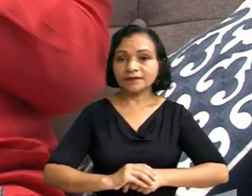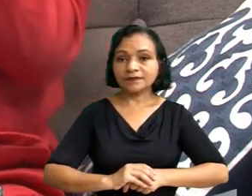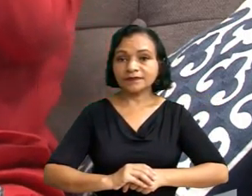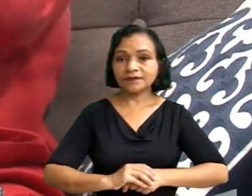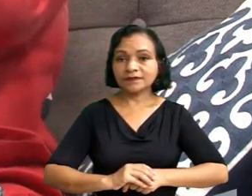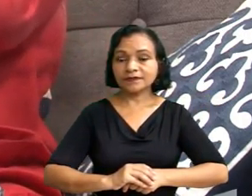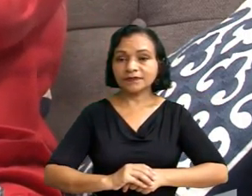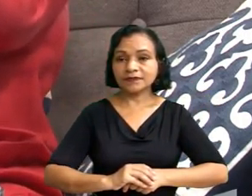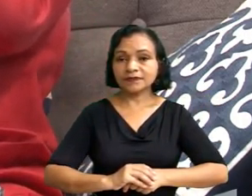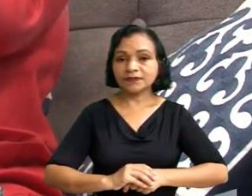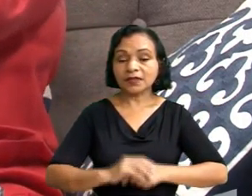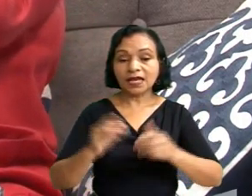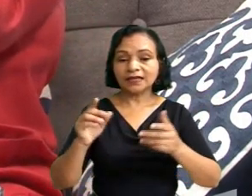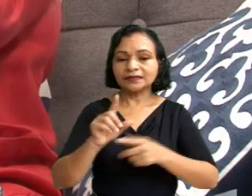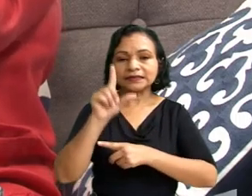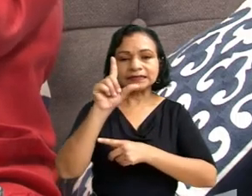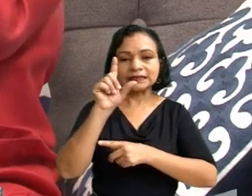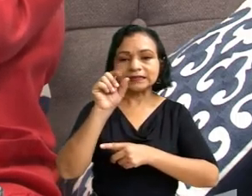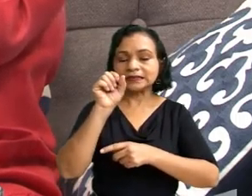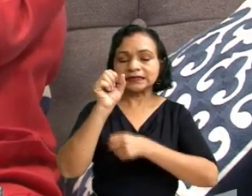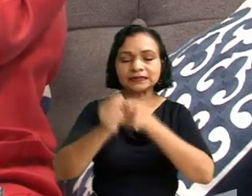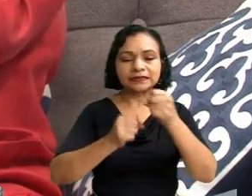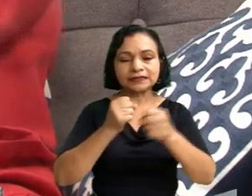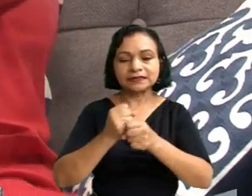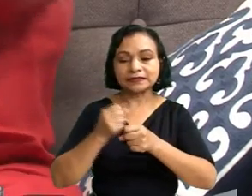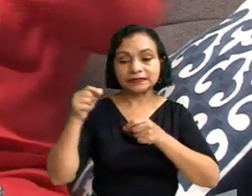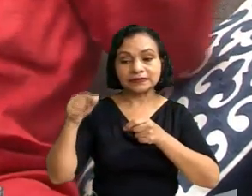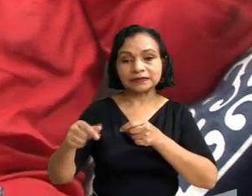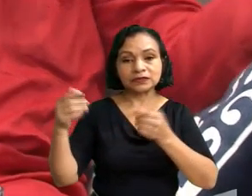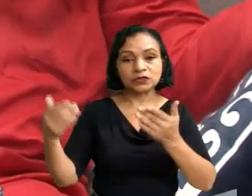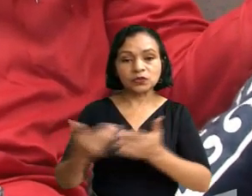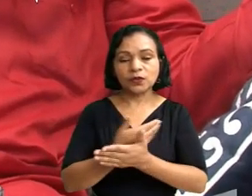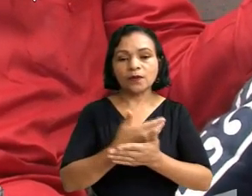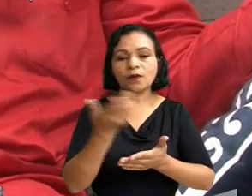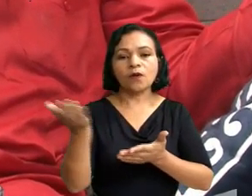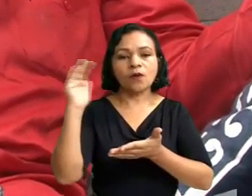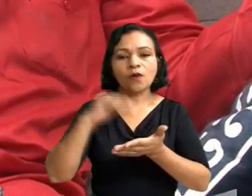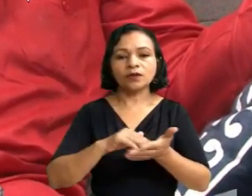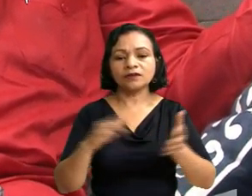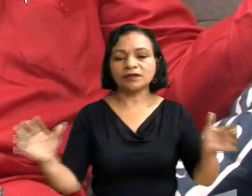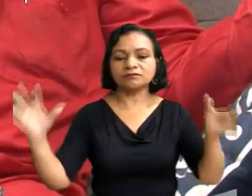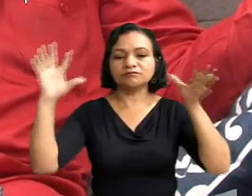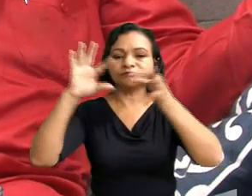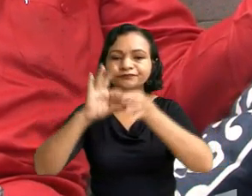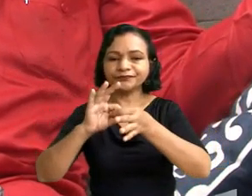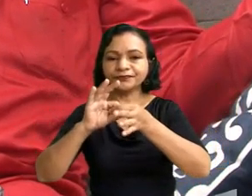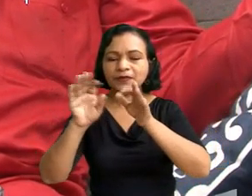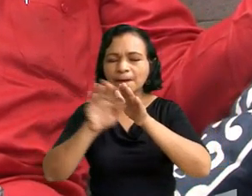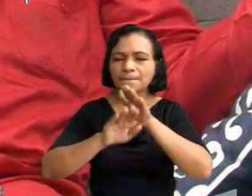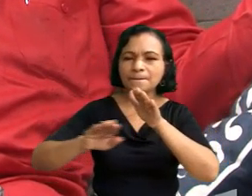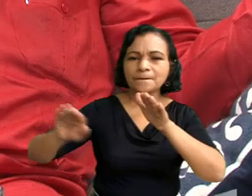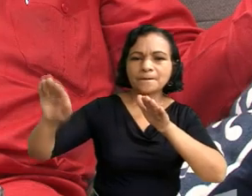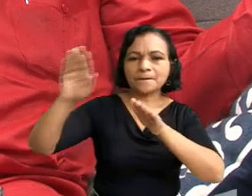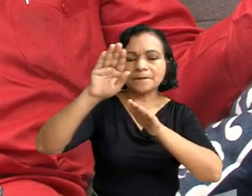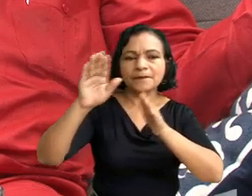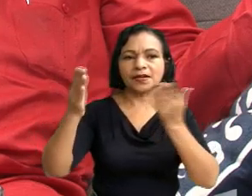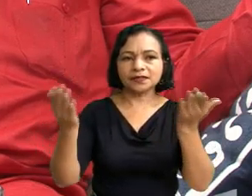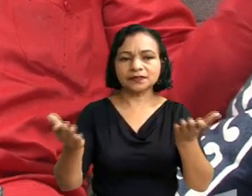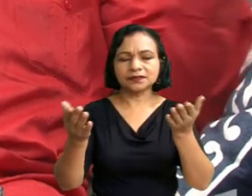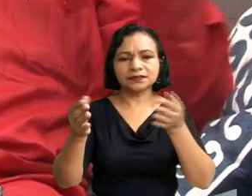bajo las alturas nuevas y con el nuevo juicio pero se le revive la factura anterior también y es muy importante que explique esa